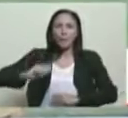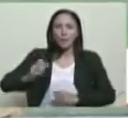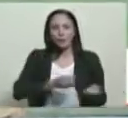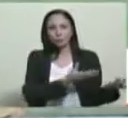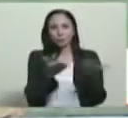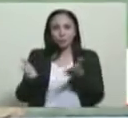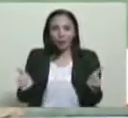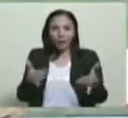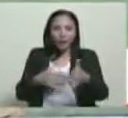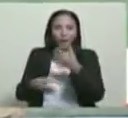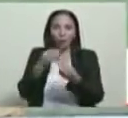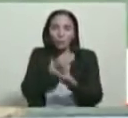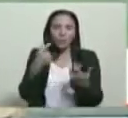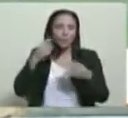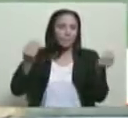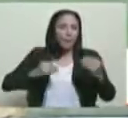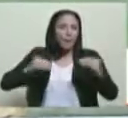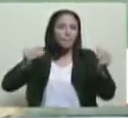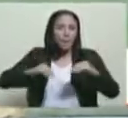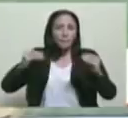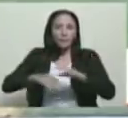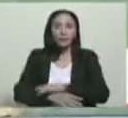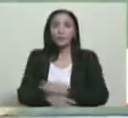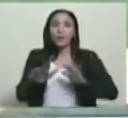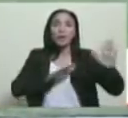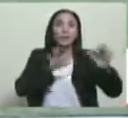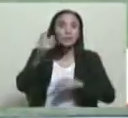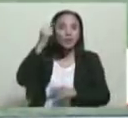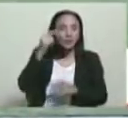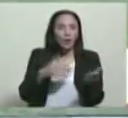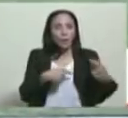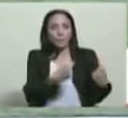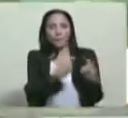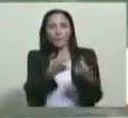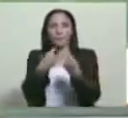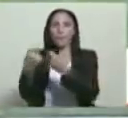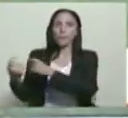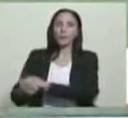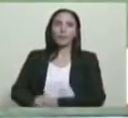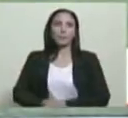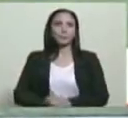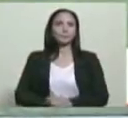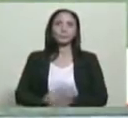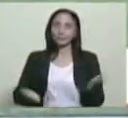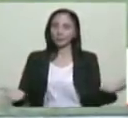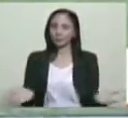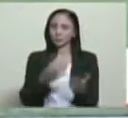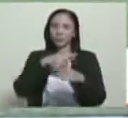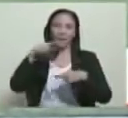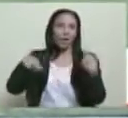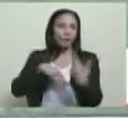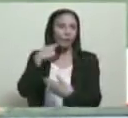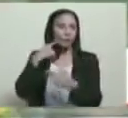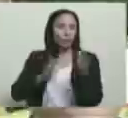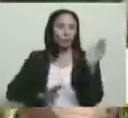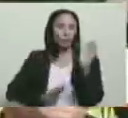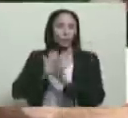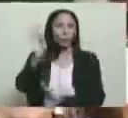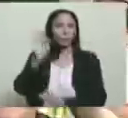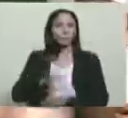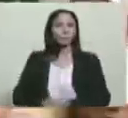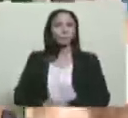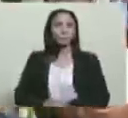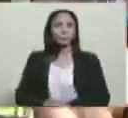CLAP. Cada vez más seguro, cada 15 días para el pueblo. ¡Claro que sí! Revolución y más revolución.